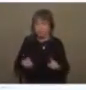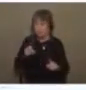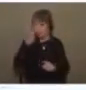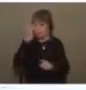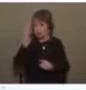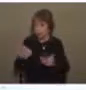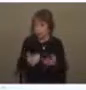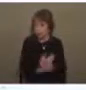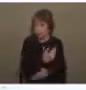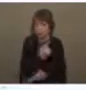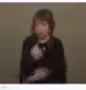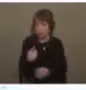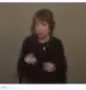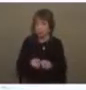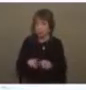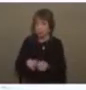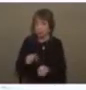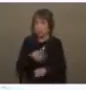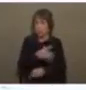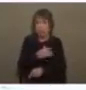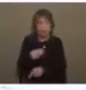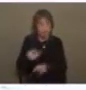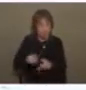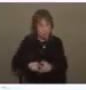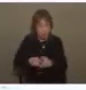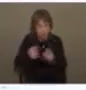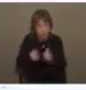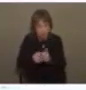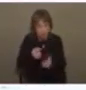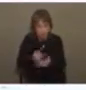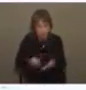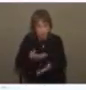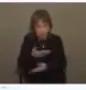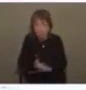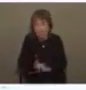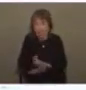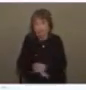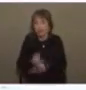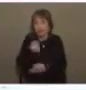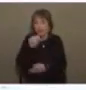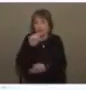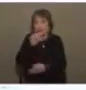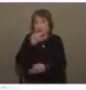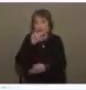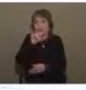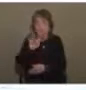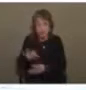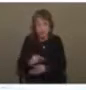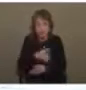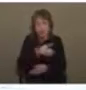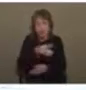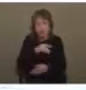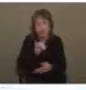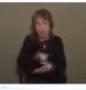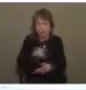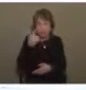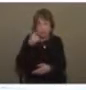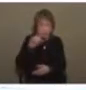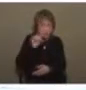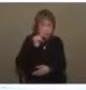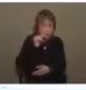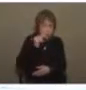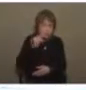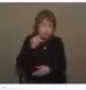programa PAN y existe el programa TANF. El programa PAN es un programa de asistencia nutricional. Se puede aumentar el nivel